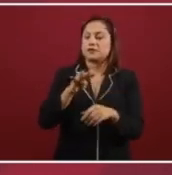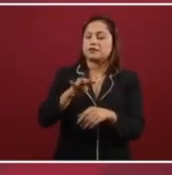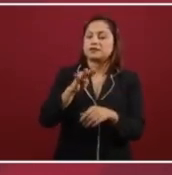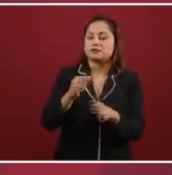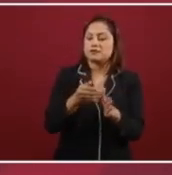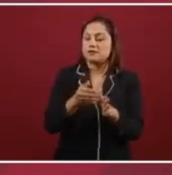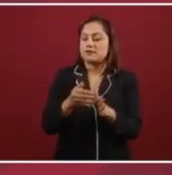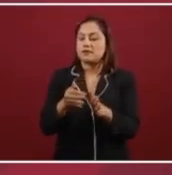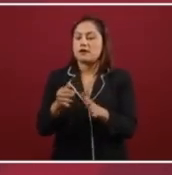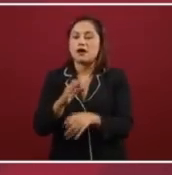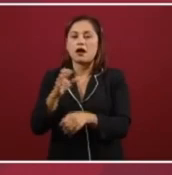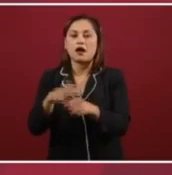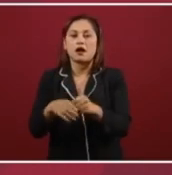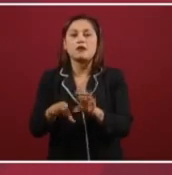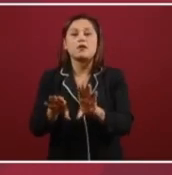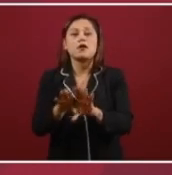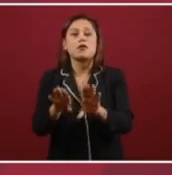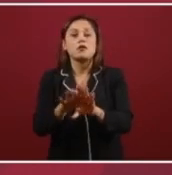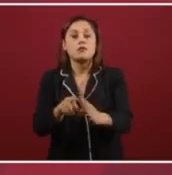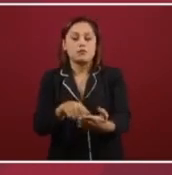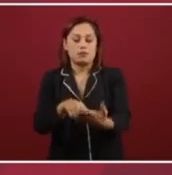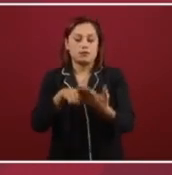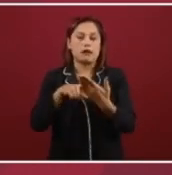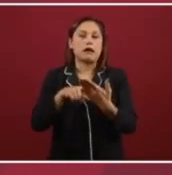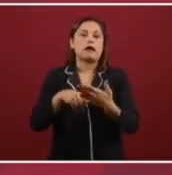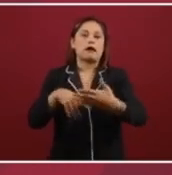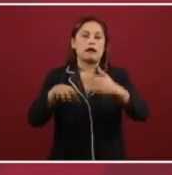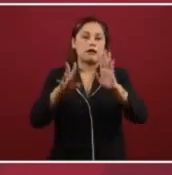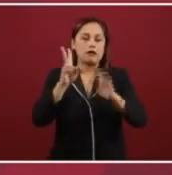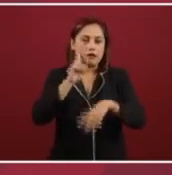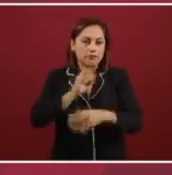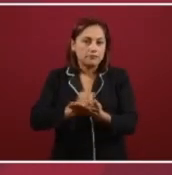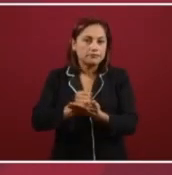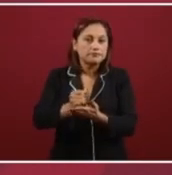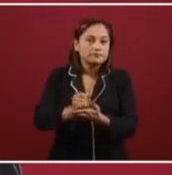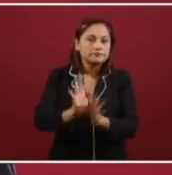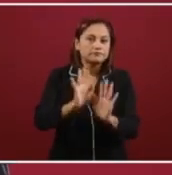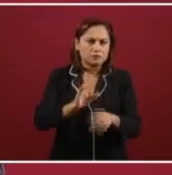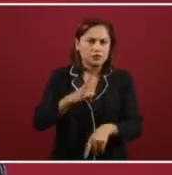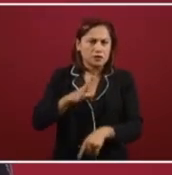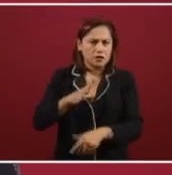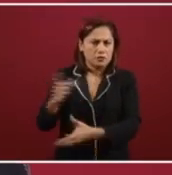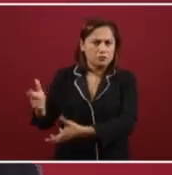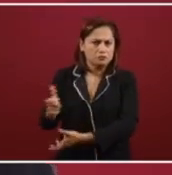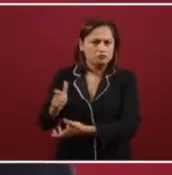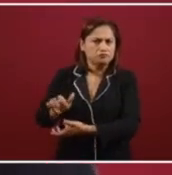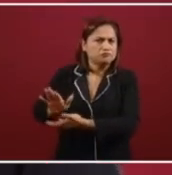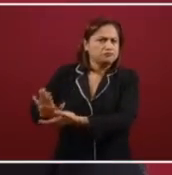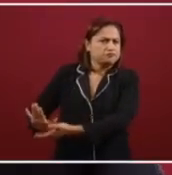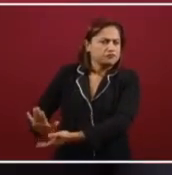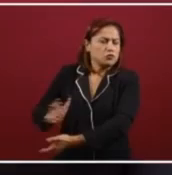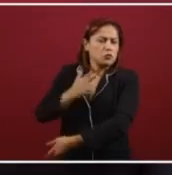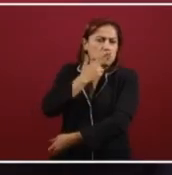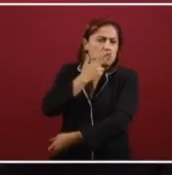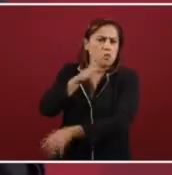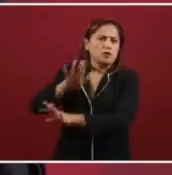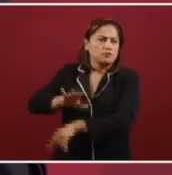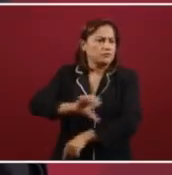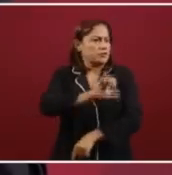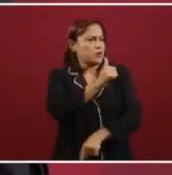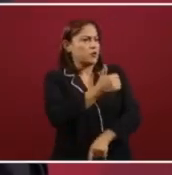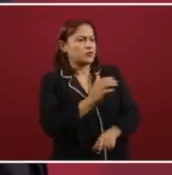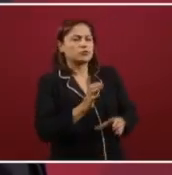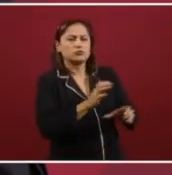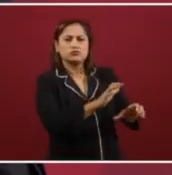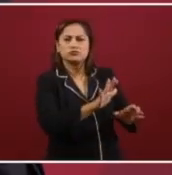Vamos a esperarnos. De todas maneras, tenemos ese fondo y otros fondos. Hay ahorros.